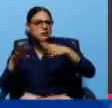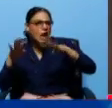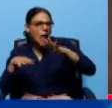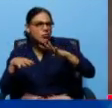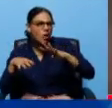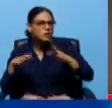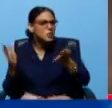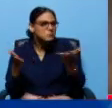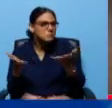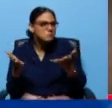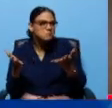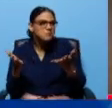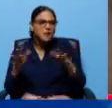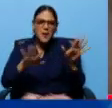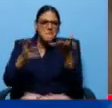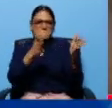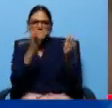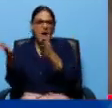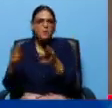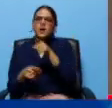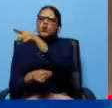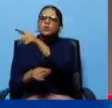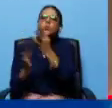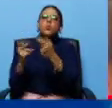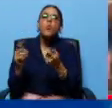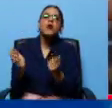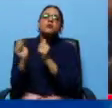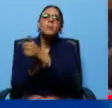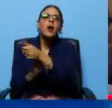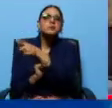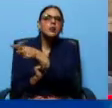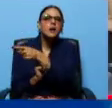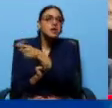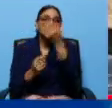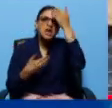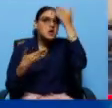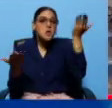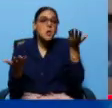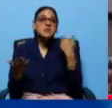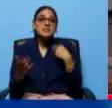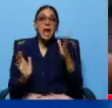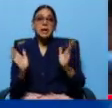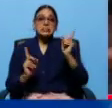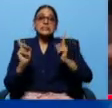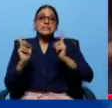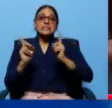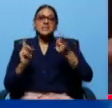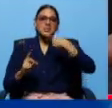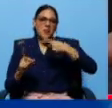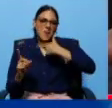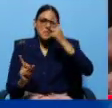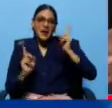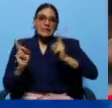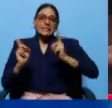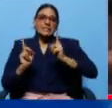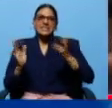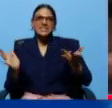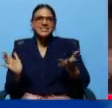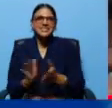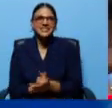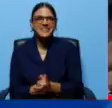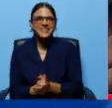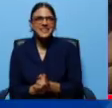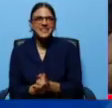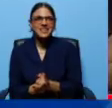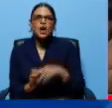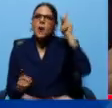14? Por ahí, ¿y tú con cuánto pasaste? No sabe, no te enteraste. La profesora Ingrid Borges, profesora de